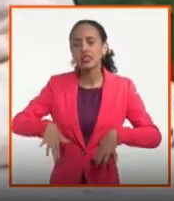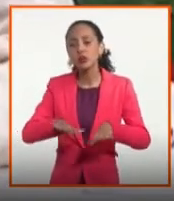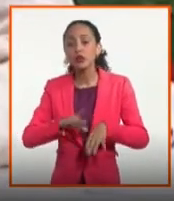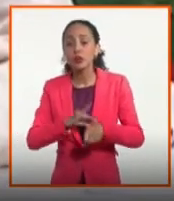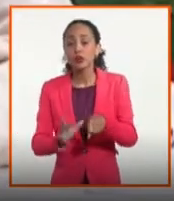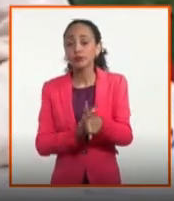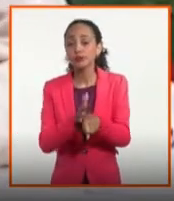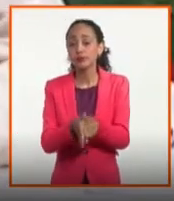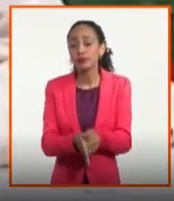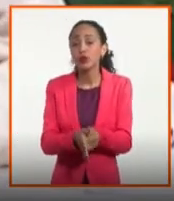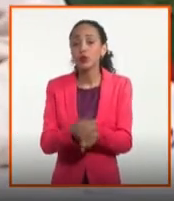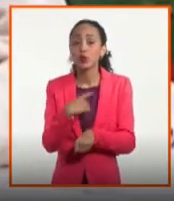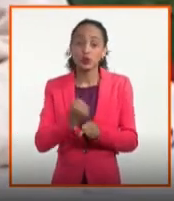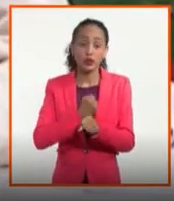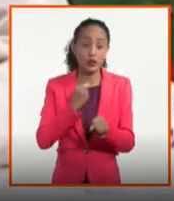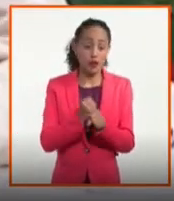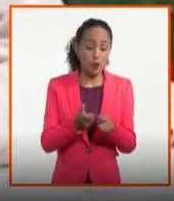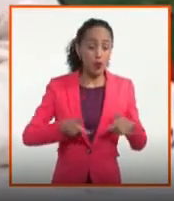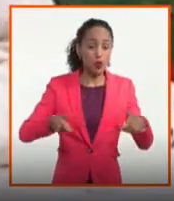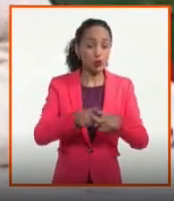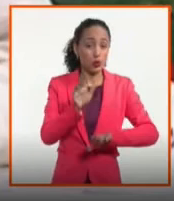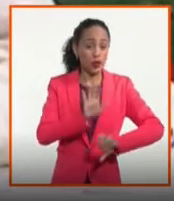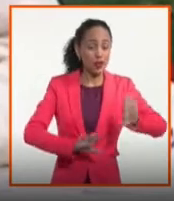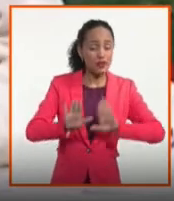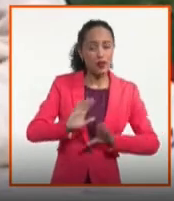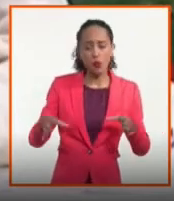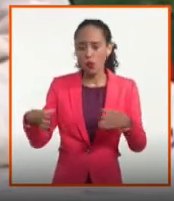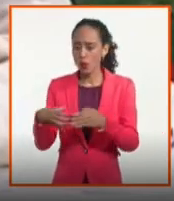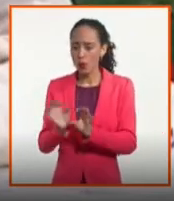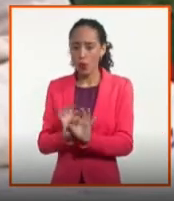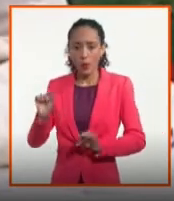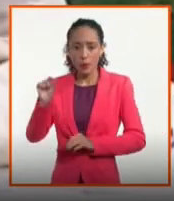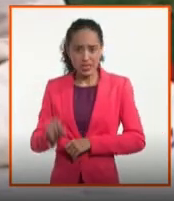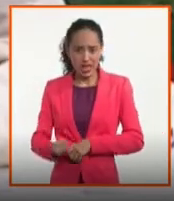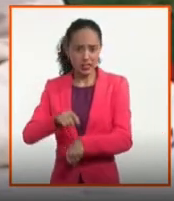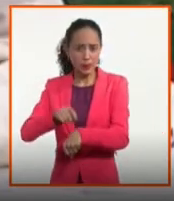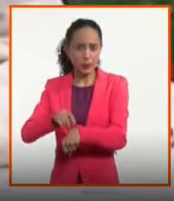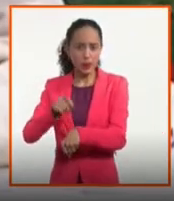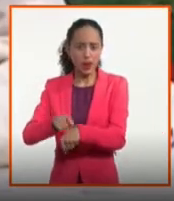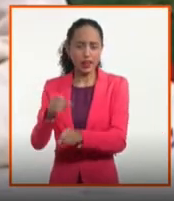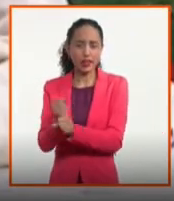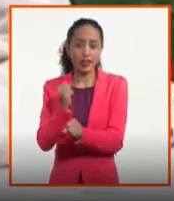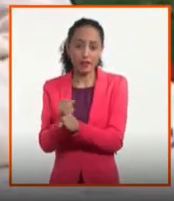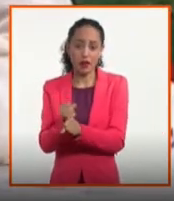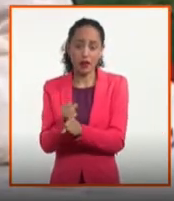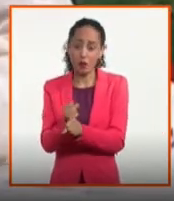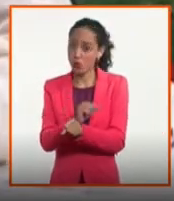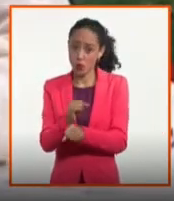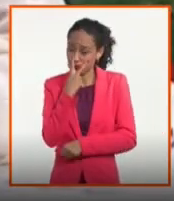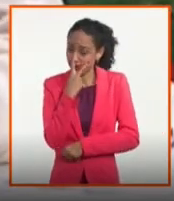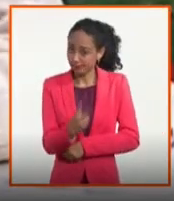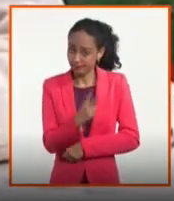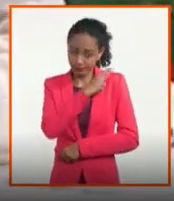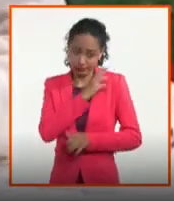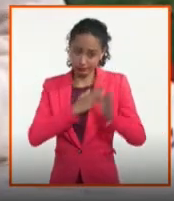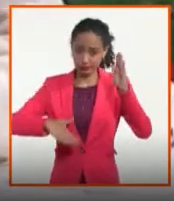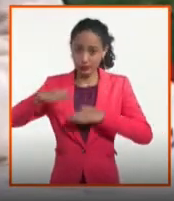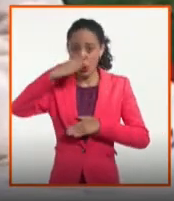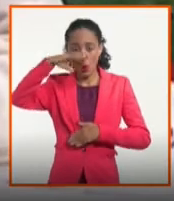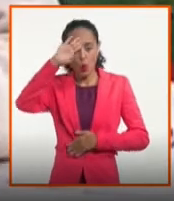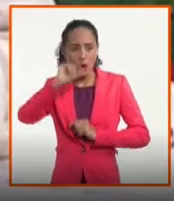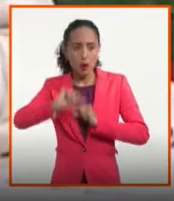en consejo de defensa en grupos temporales de trabajo bajo la dirección repito del país y que le íbamos modelando y que íbamos